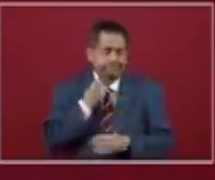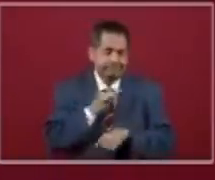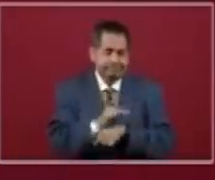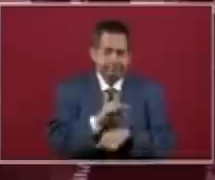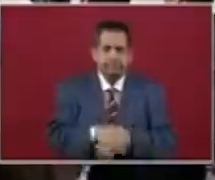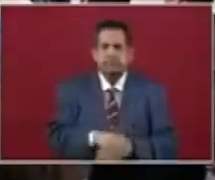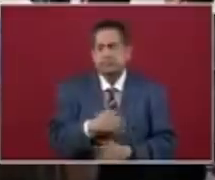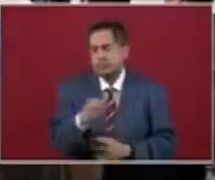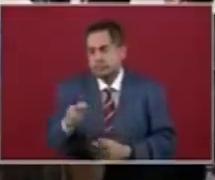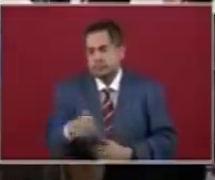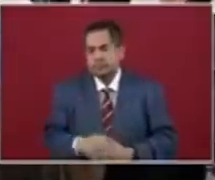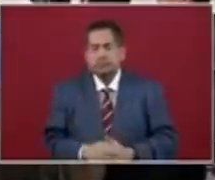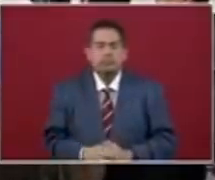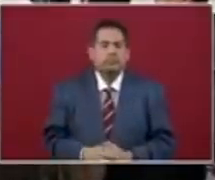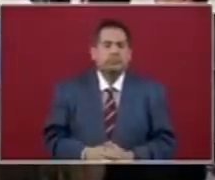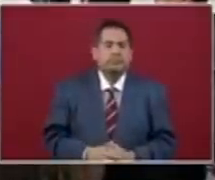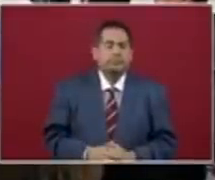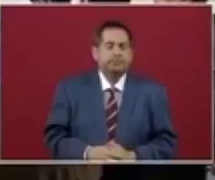Por favor.